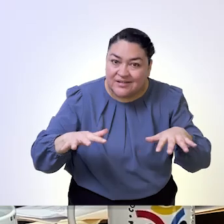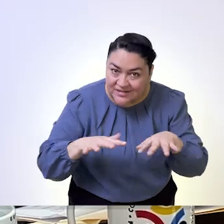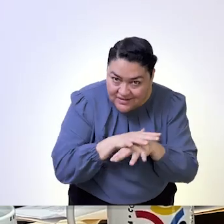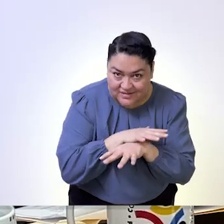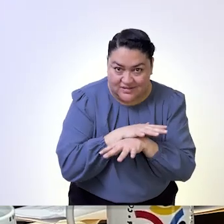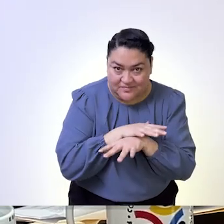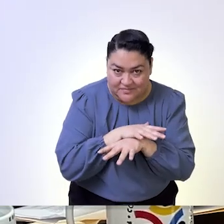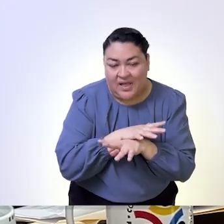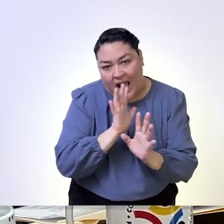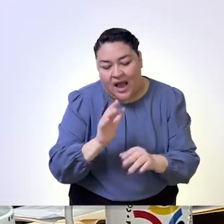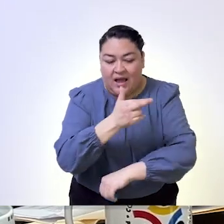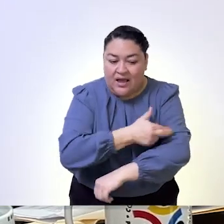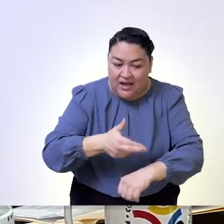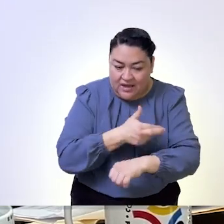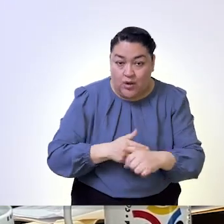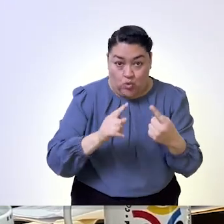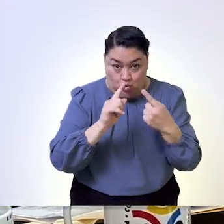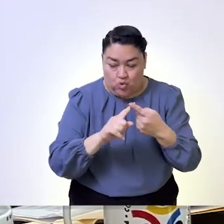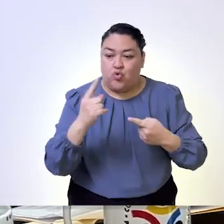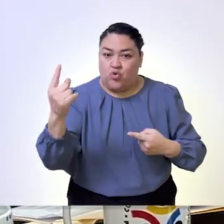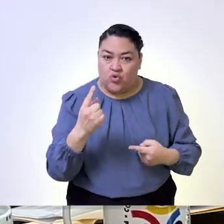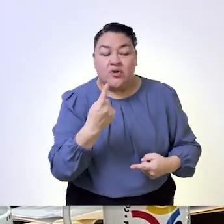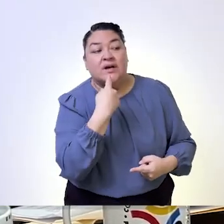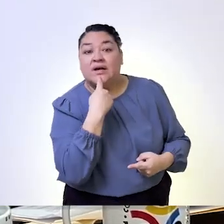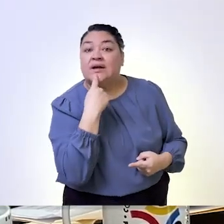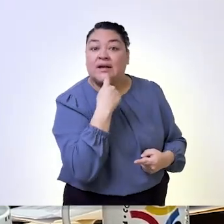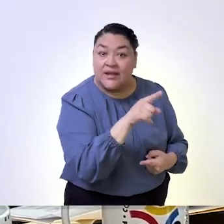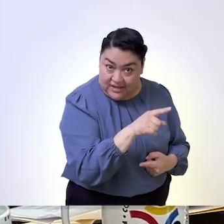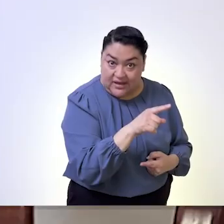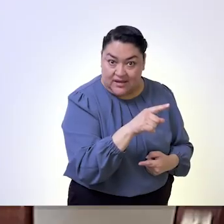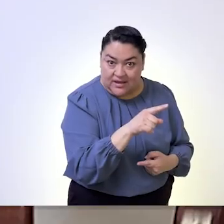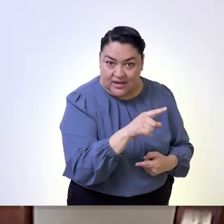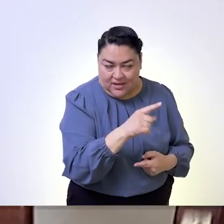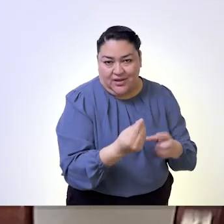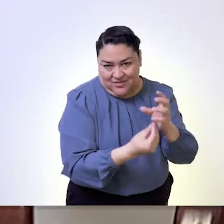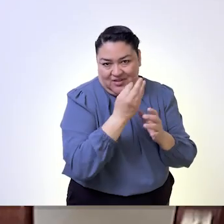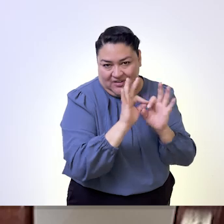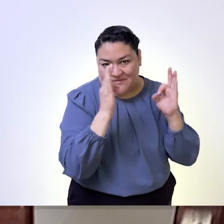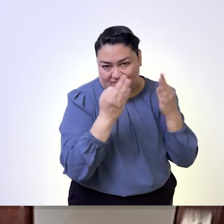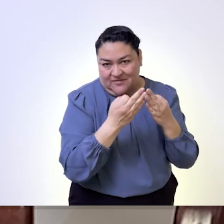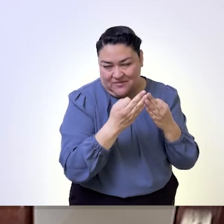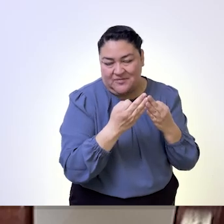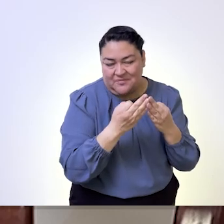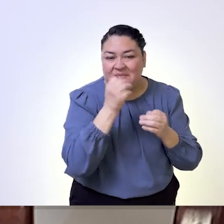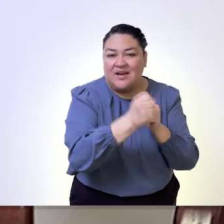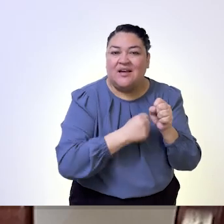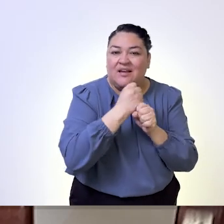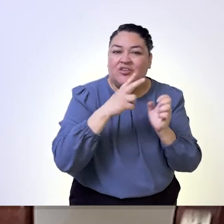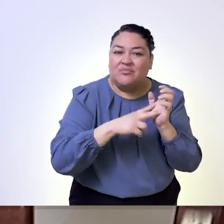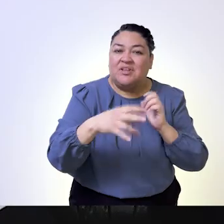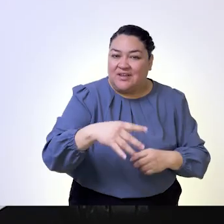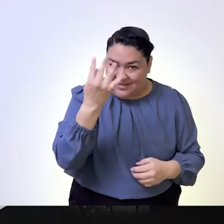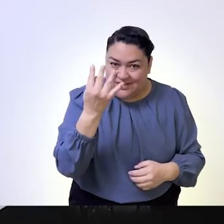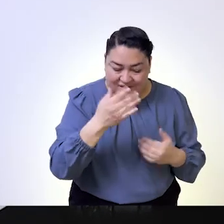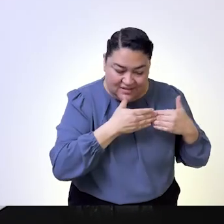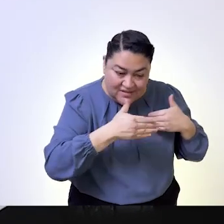procedimientos en uno solo. Sí, ahora es el procedimiento de quejas. Y ahora sí, en este nuevo modelo de